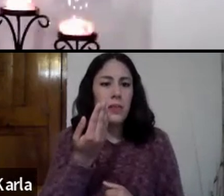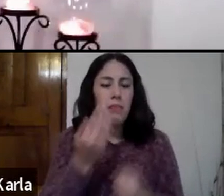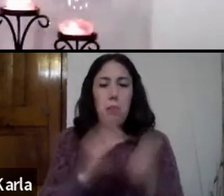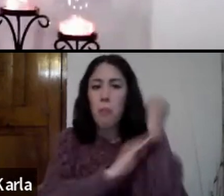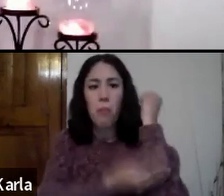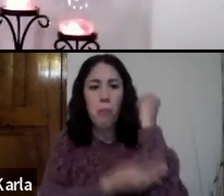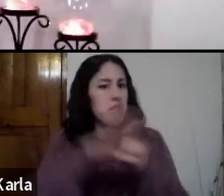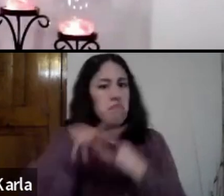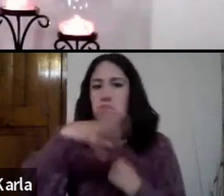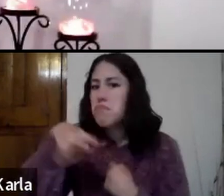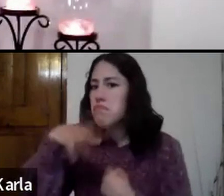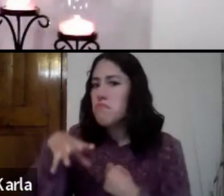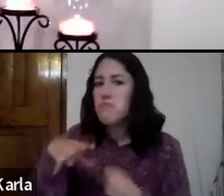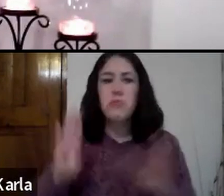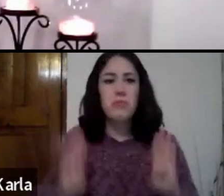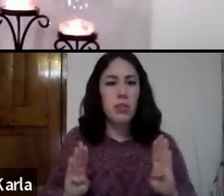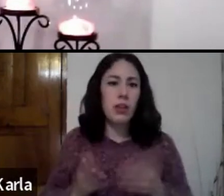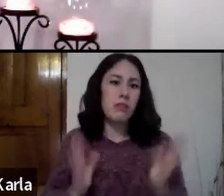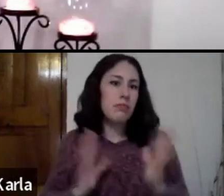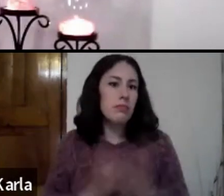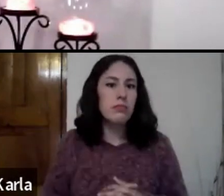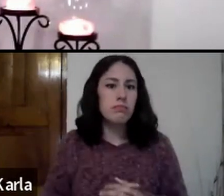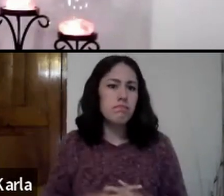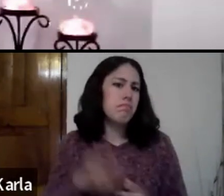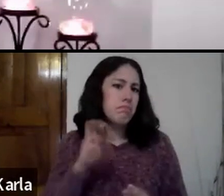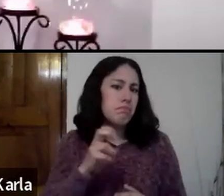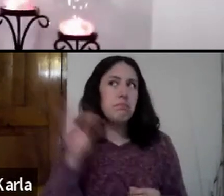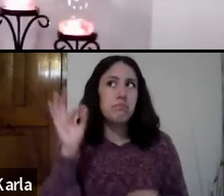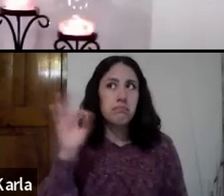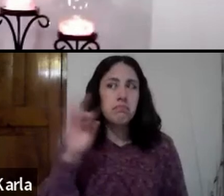y así tristemente podemos vivir como seres humanos